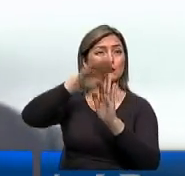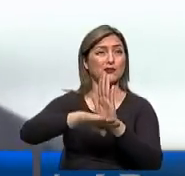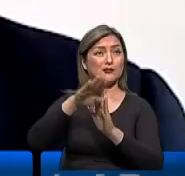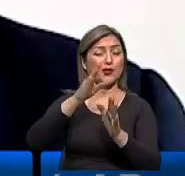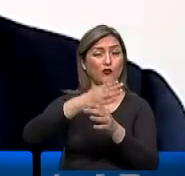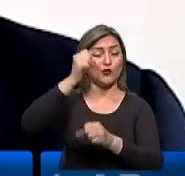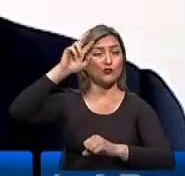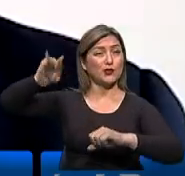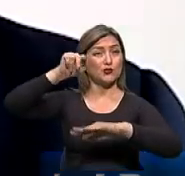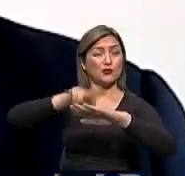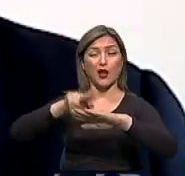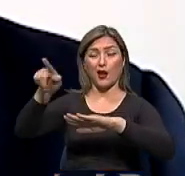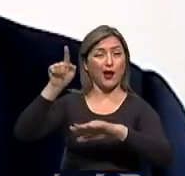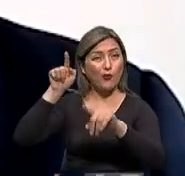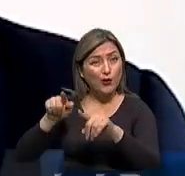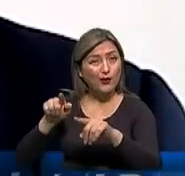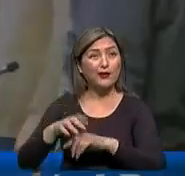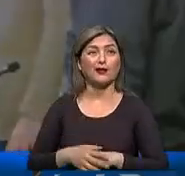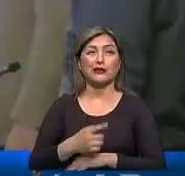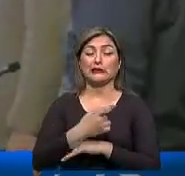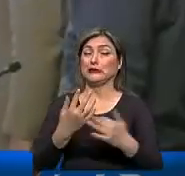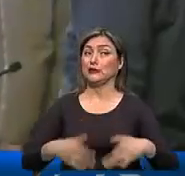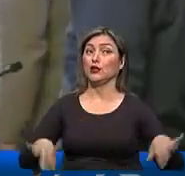no va a asistir. Mauricio Alarcón cree que estos días son